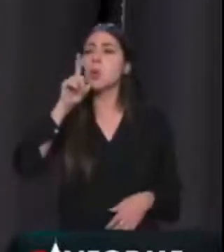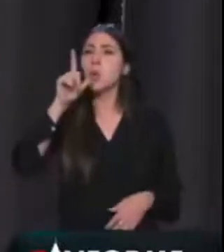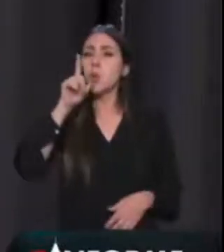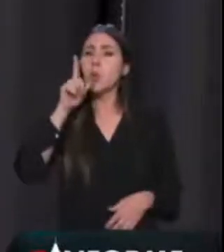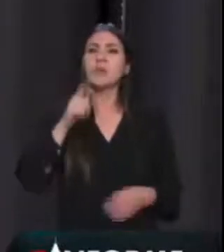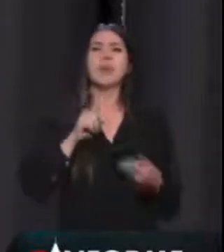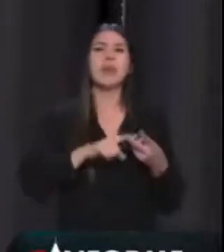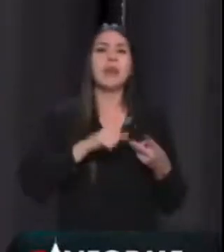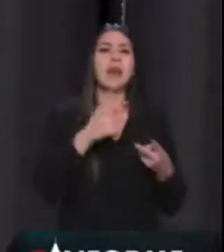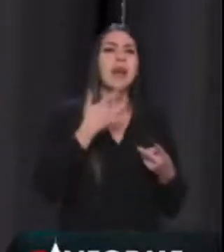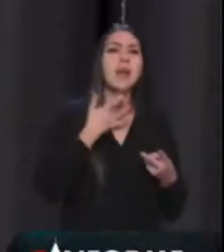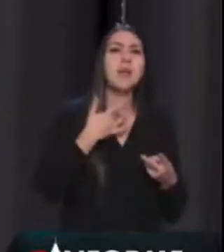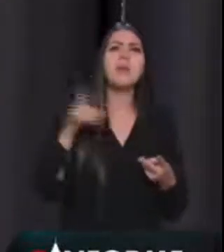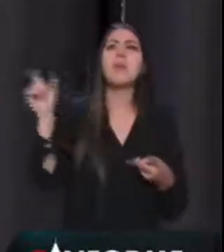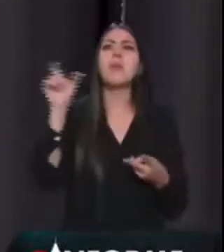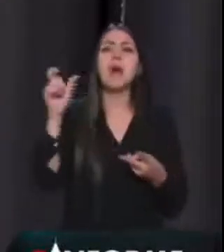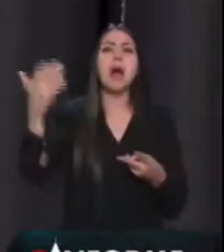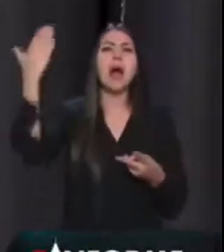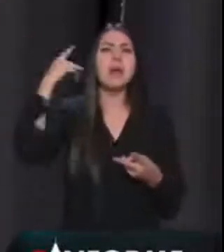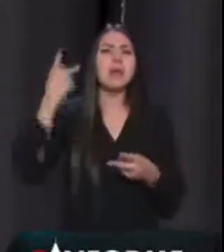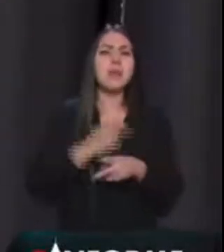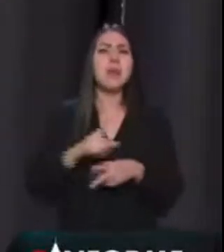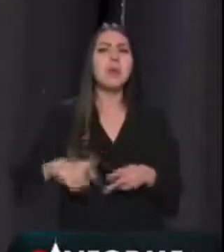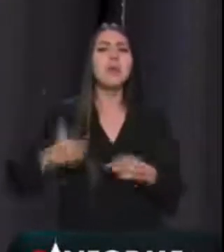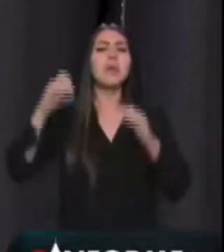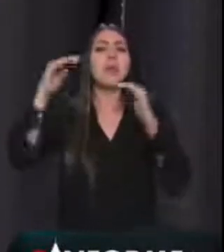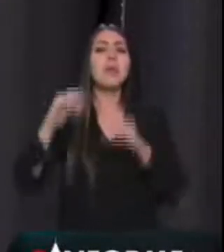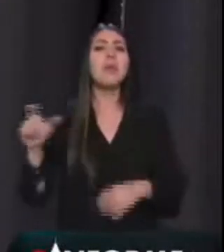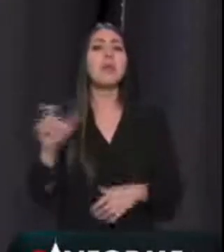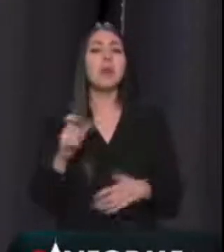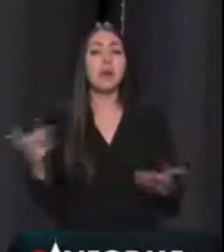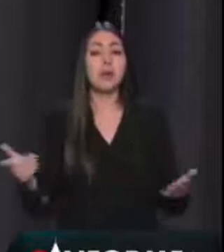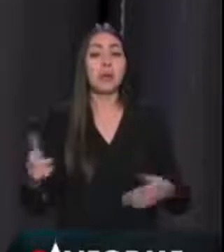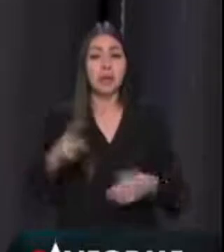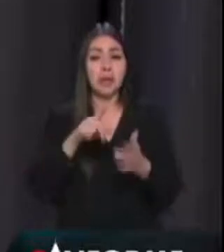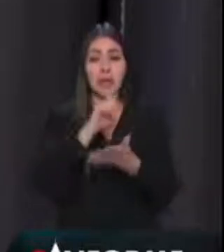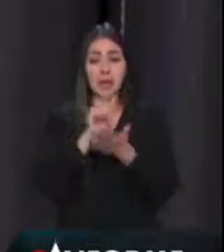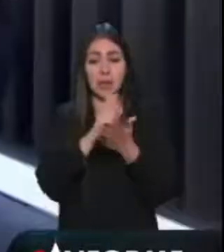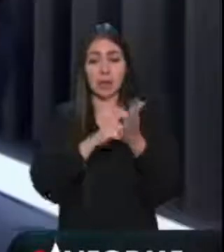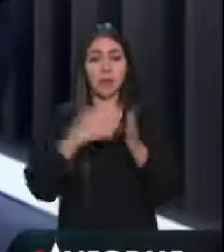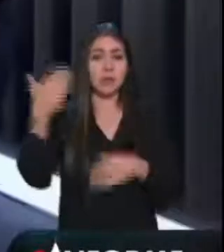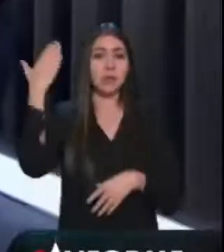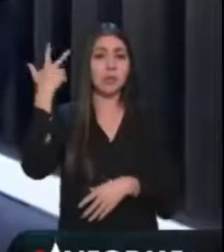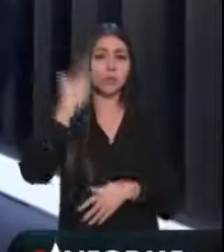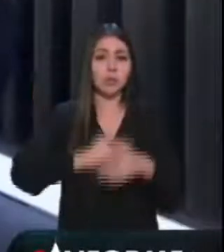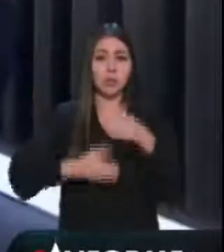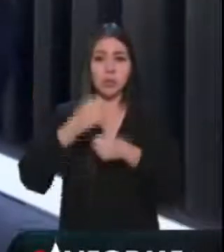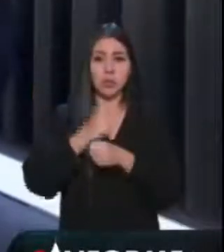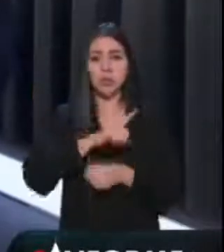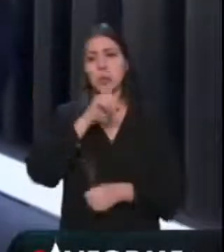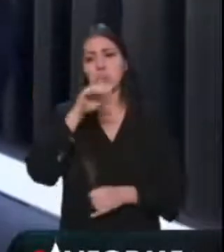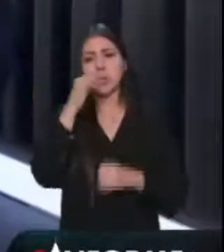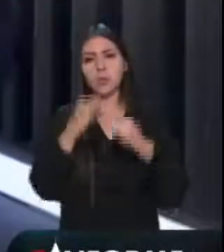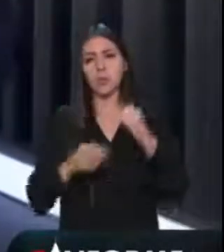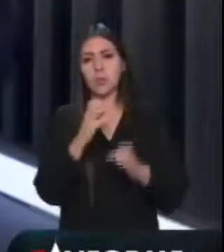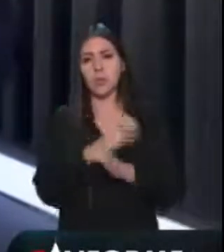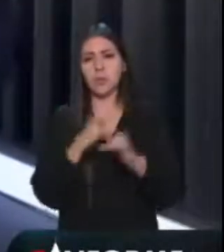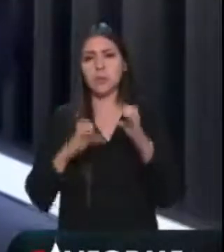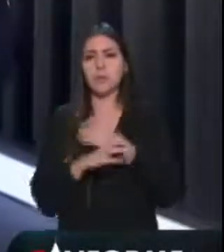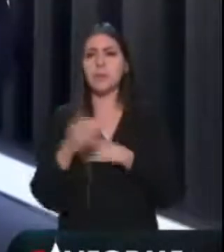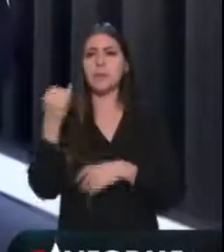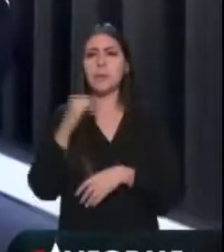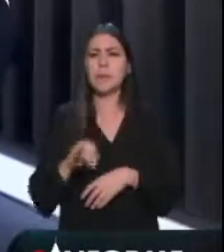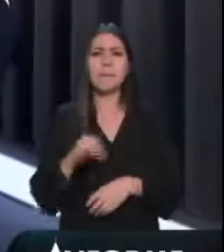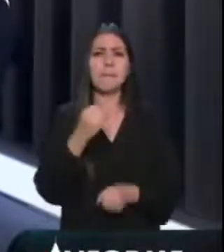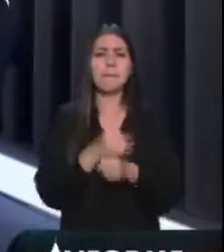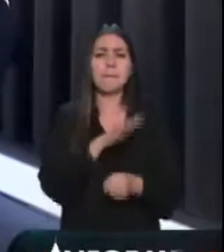reforma energética tiene ya 8 años. Y una última cosa, ¿cómo es posible que se diga que CFE